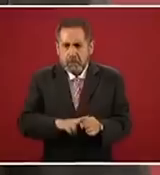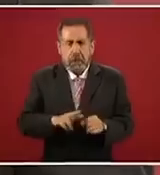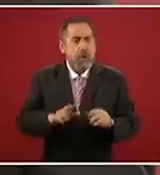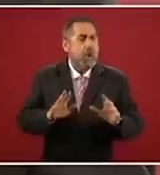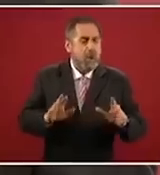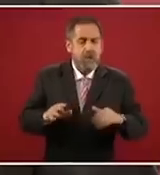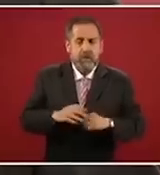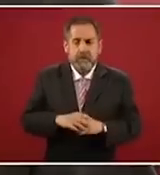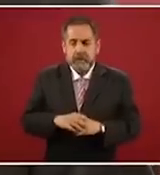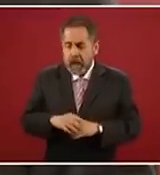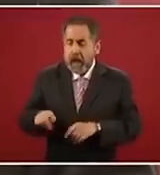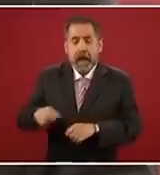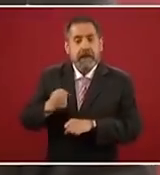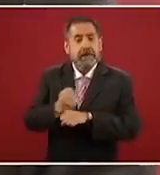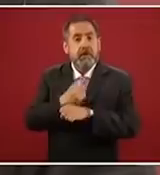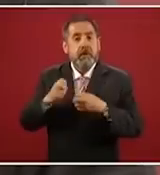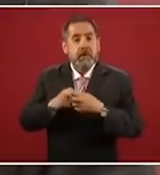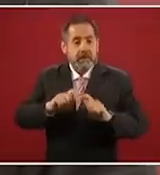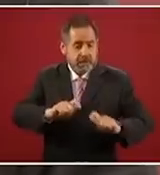y se pone sus tenis